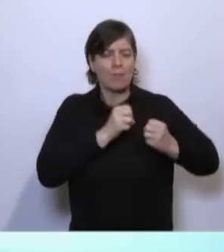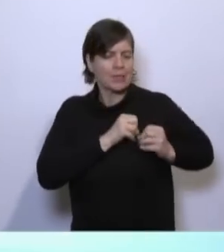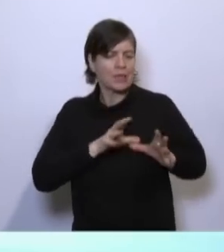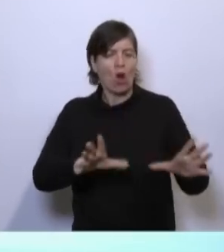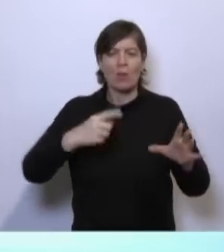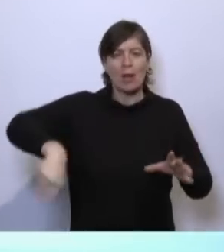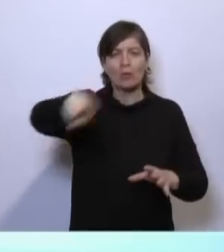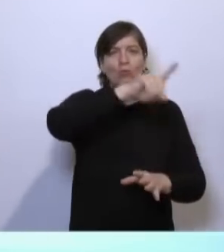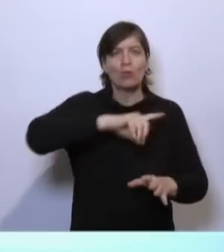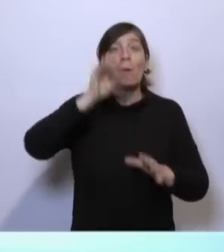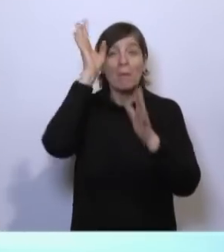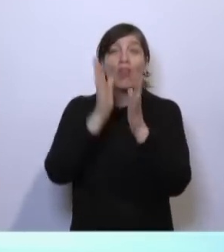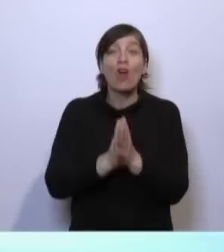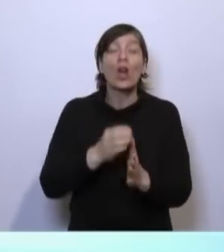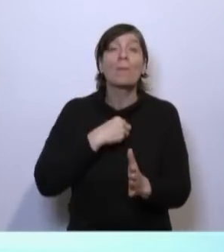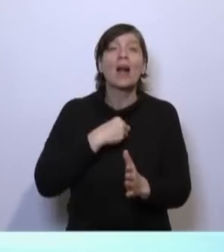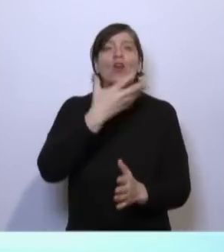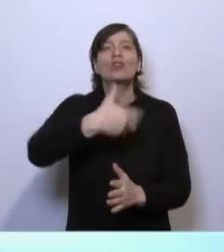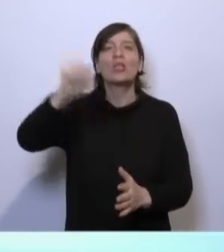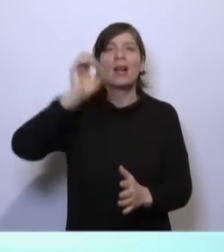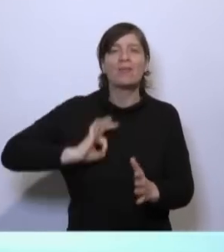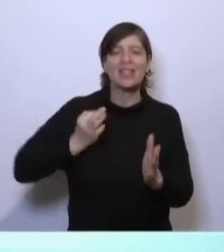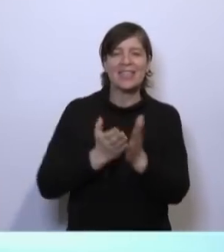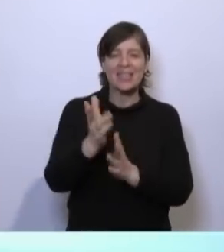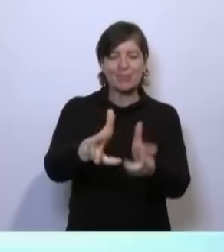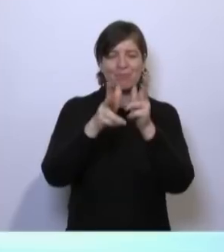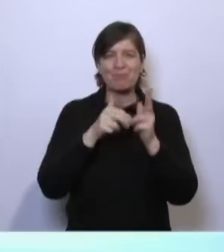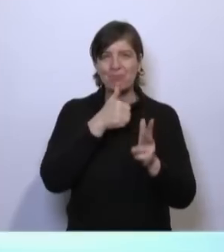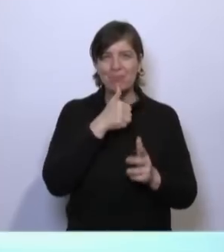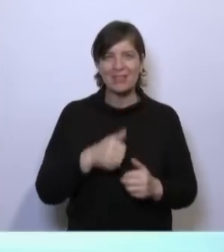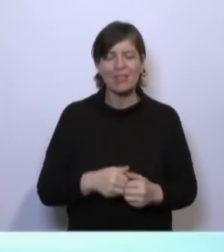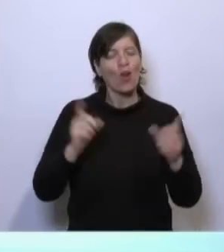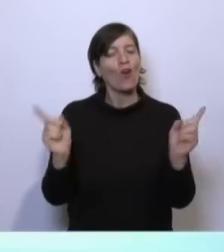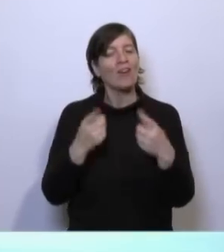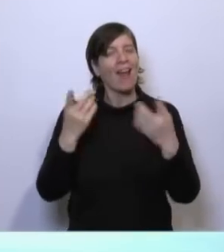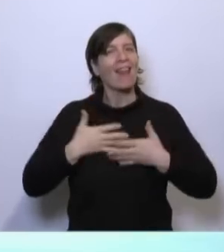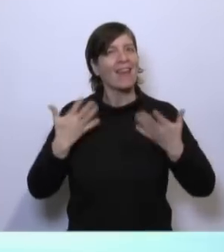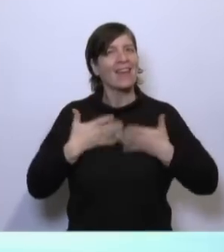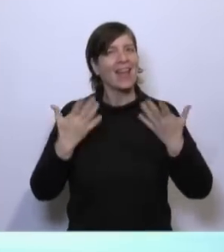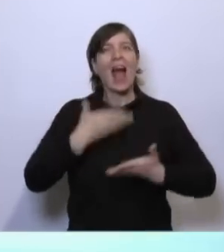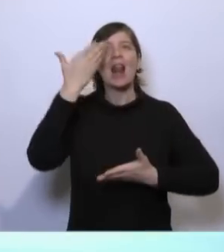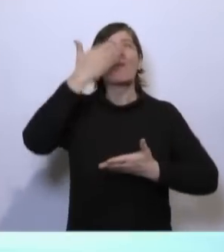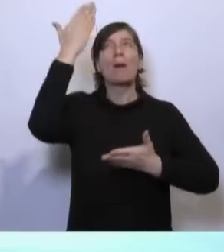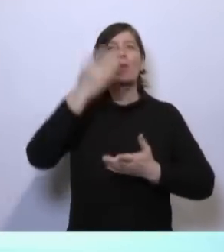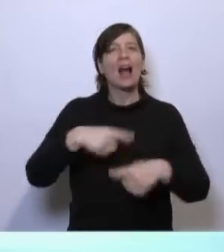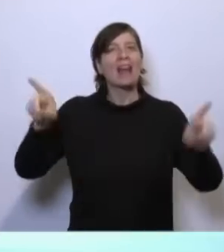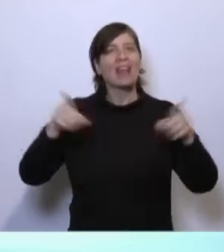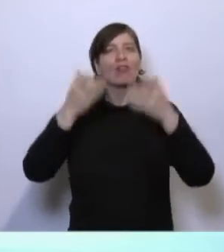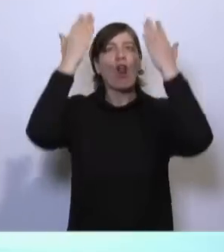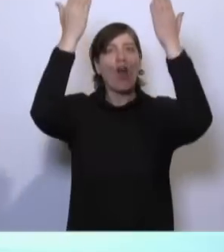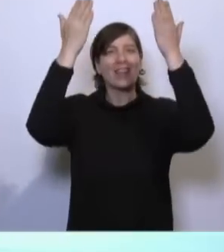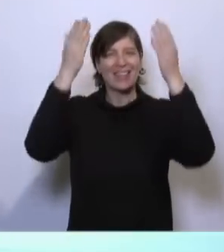de nosotros, perdone nuestros pecados y nos lleve a la vida eterna. Amén. con alegría alabamos a Dios cantando el